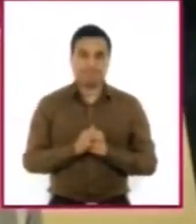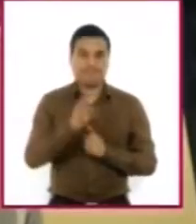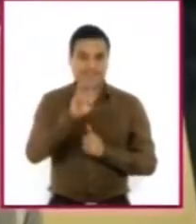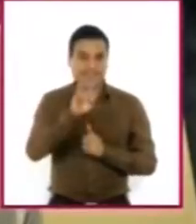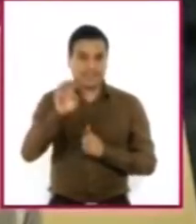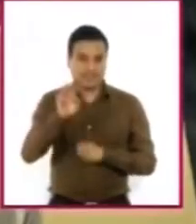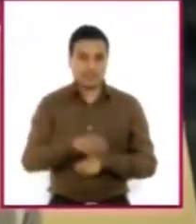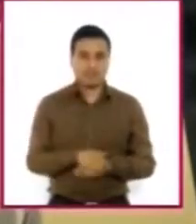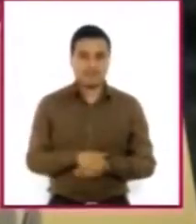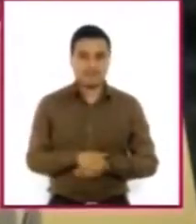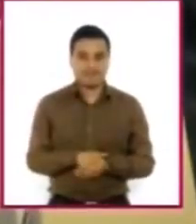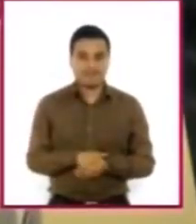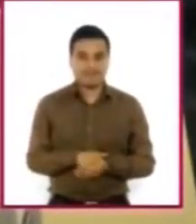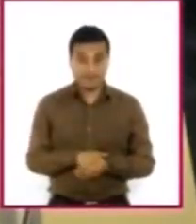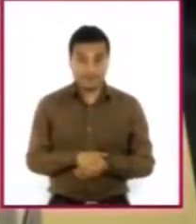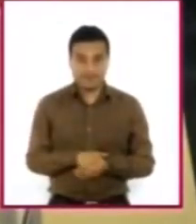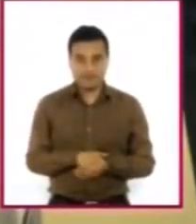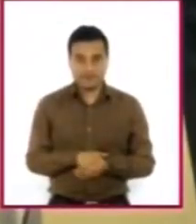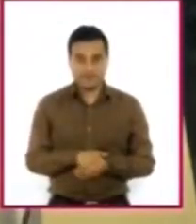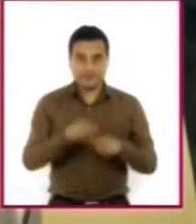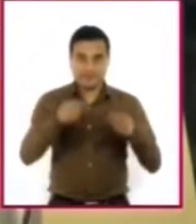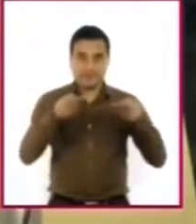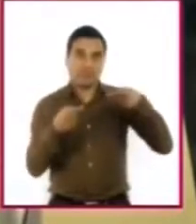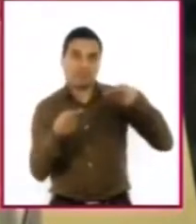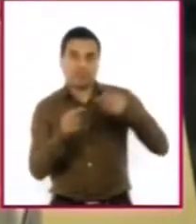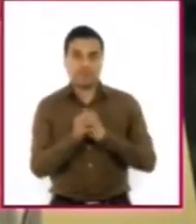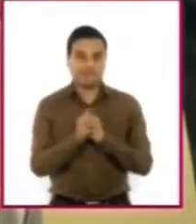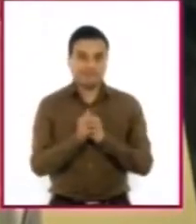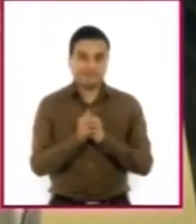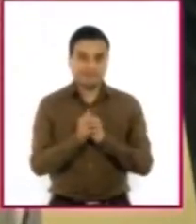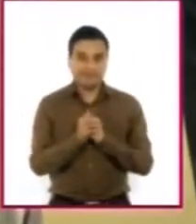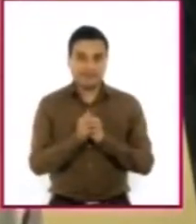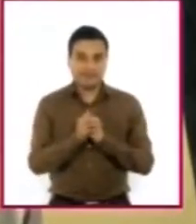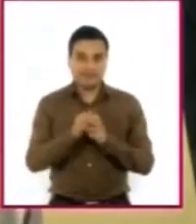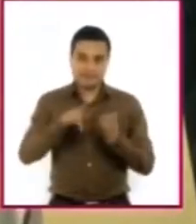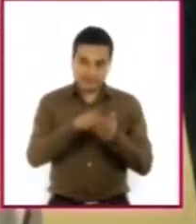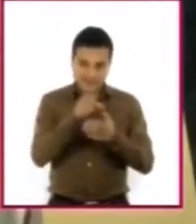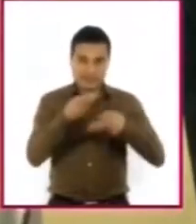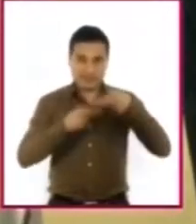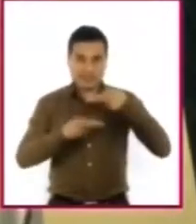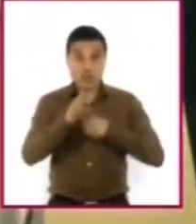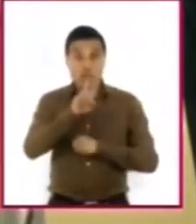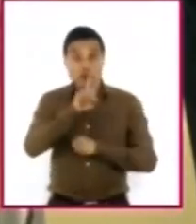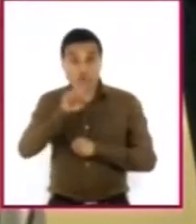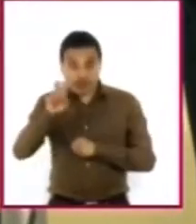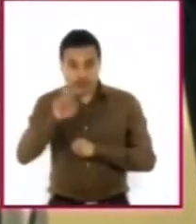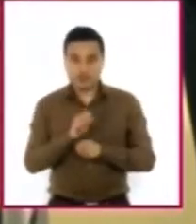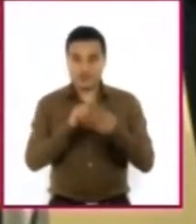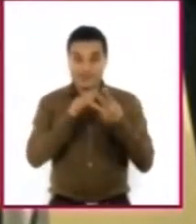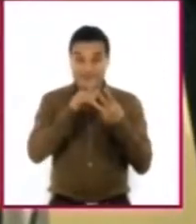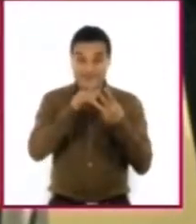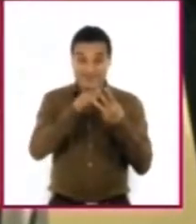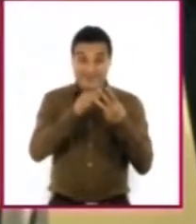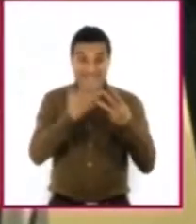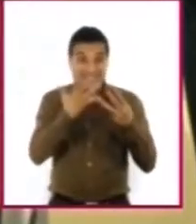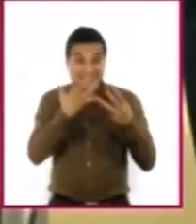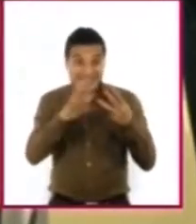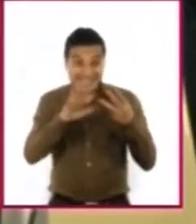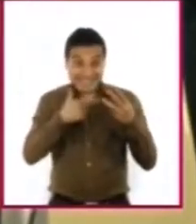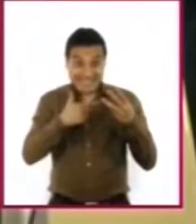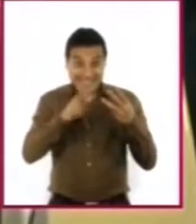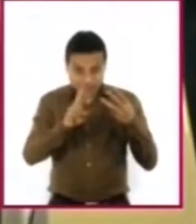300. Vemos que se pasa, regresamos a 200 y movemos la pesa de 10 gramos